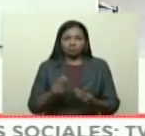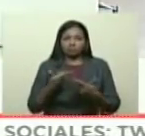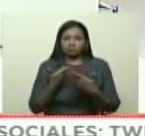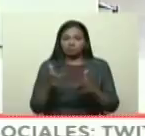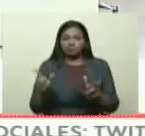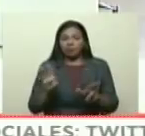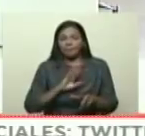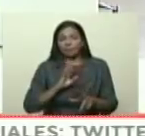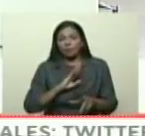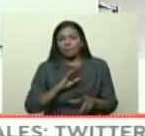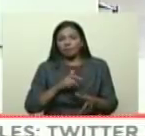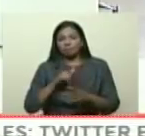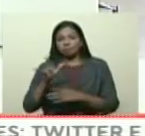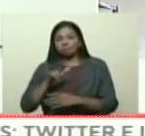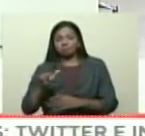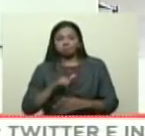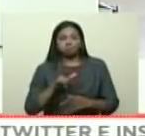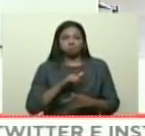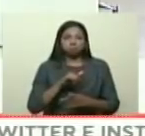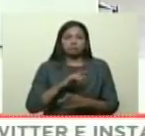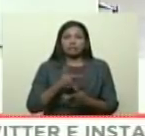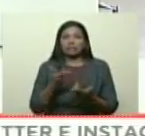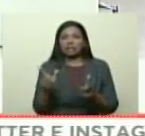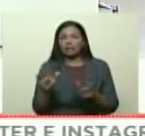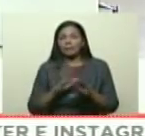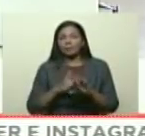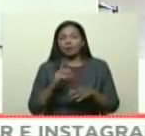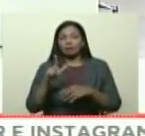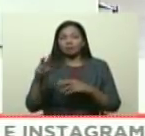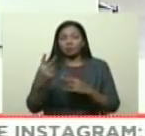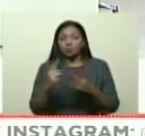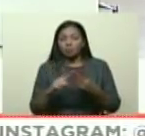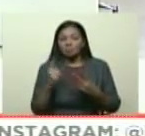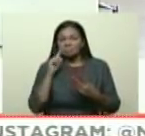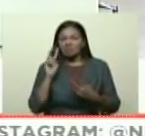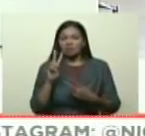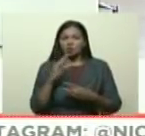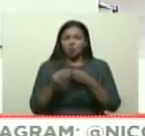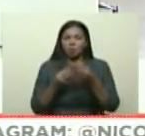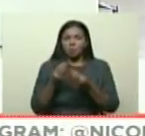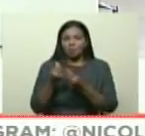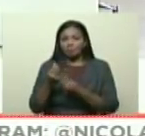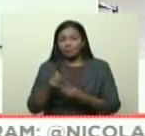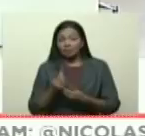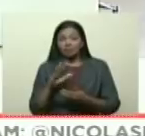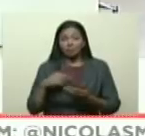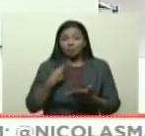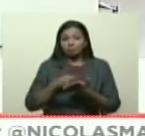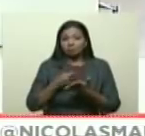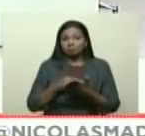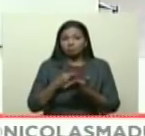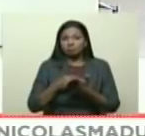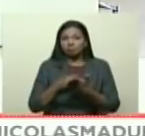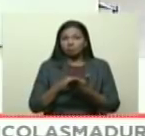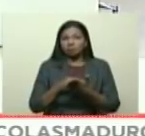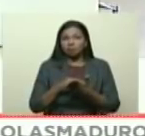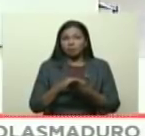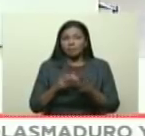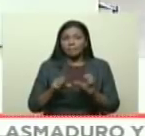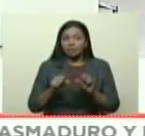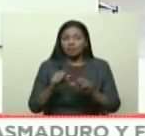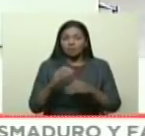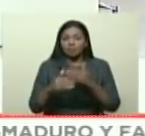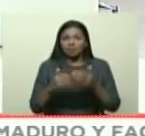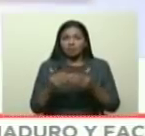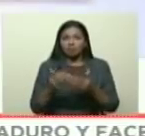Liberarnos de las importaciones. Y en segundo lugar, ver cuánto dinerito se puede meter para ir pasando